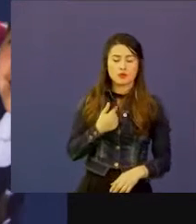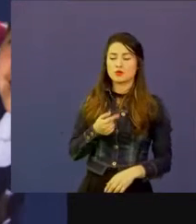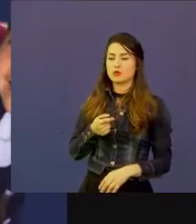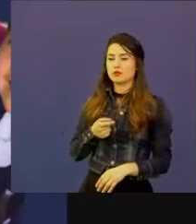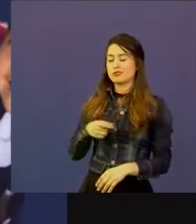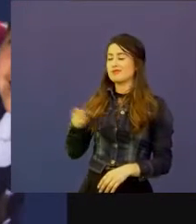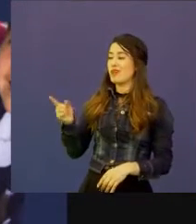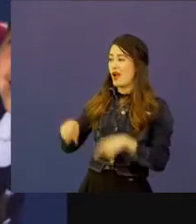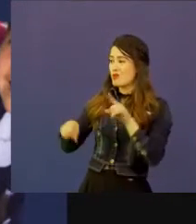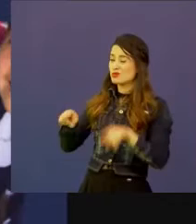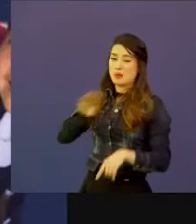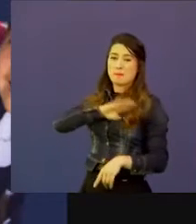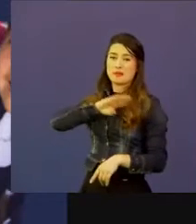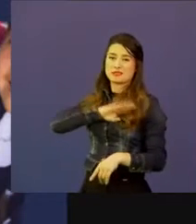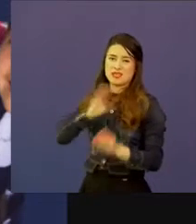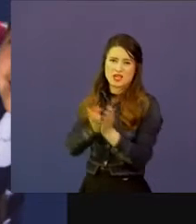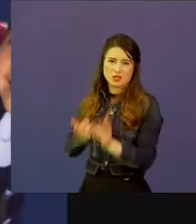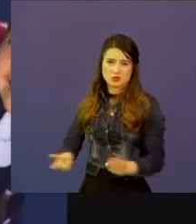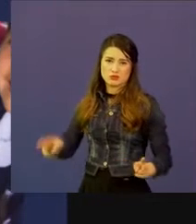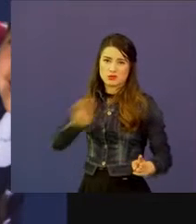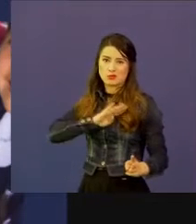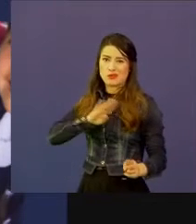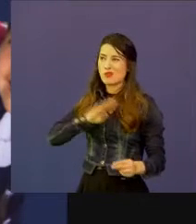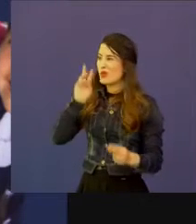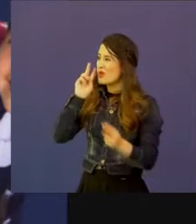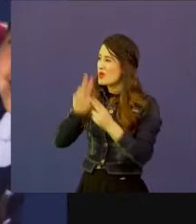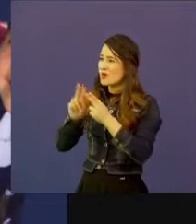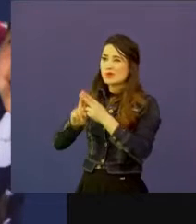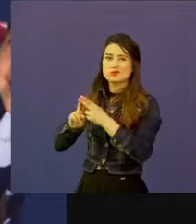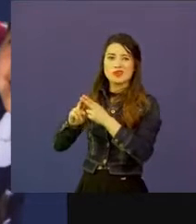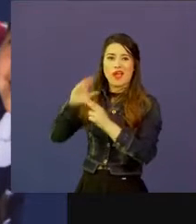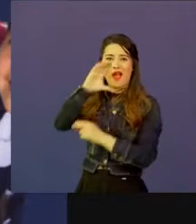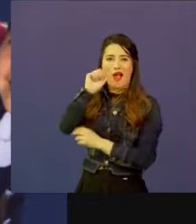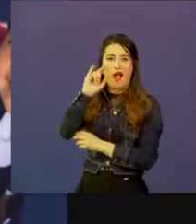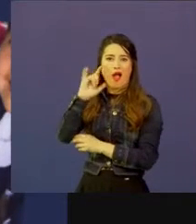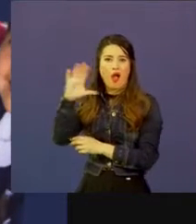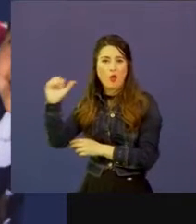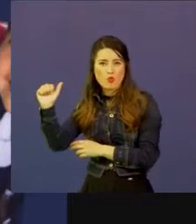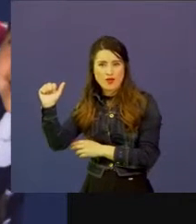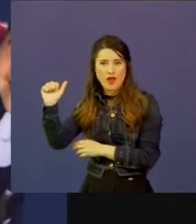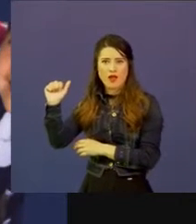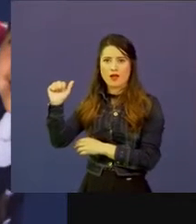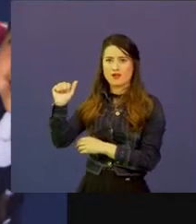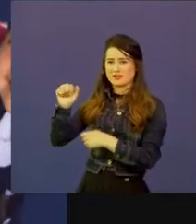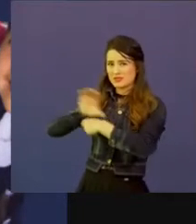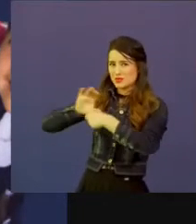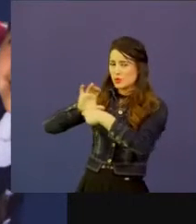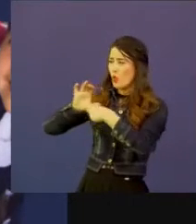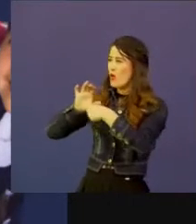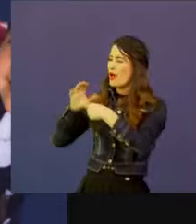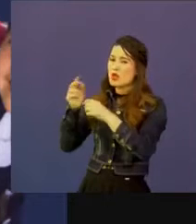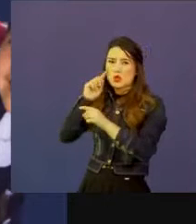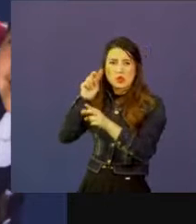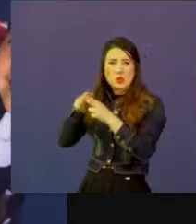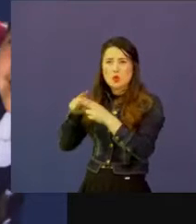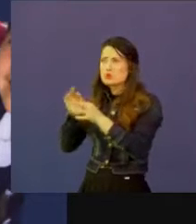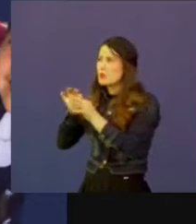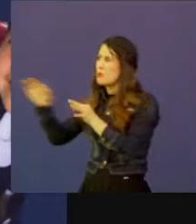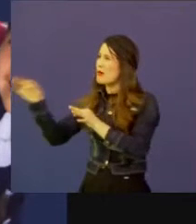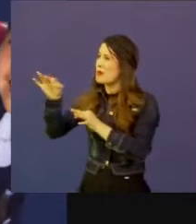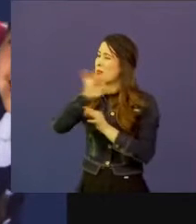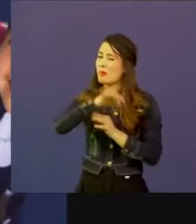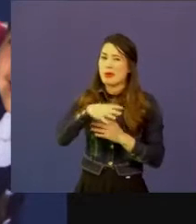todavía no conocen el departamento del Cauca, no conocen sus municipios. Entonces, desde ese punto de vista, generamos o desarrollamos un